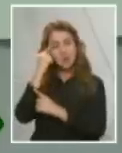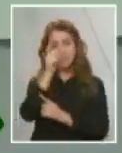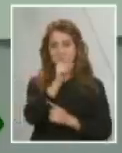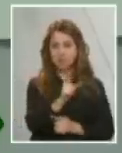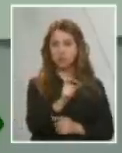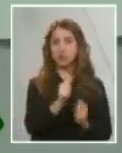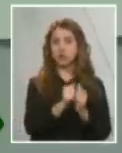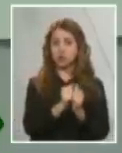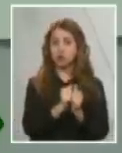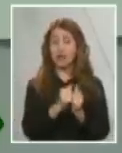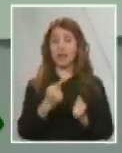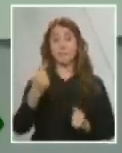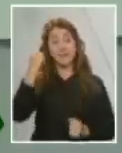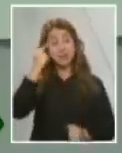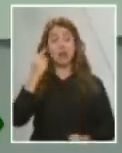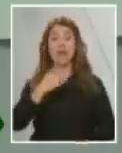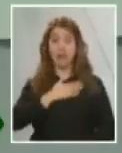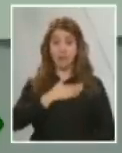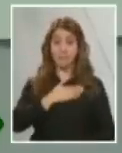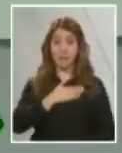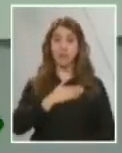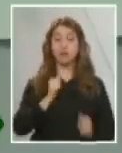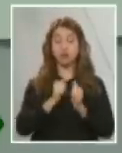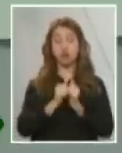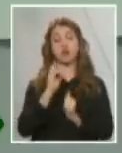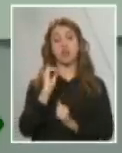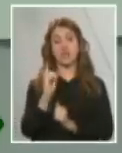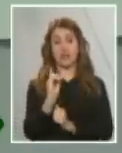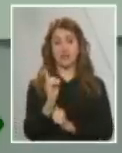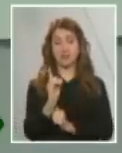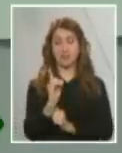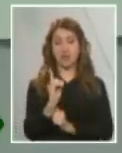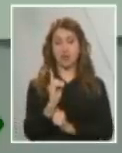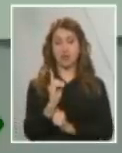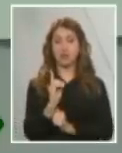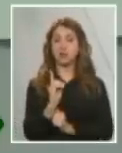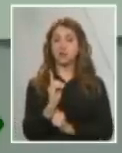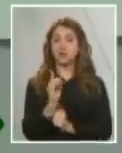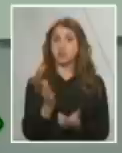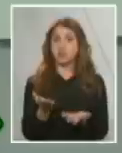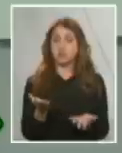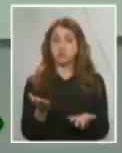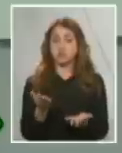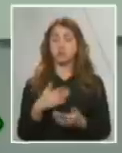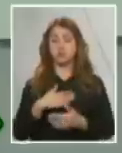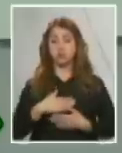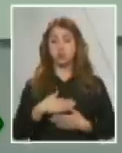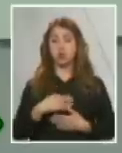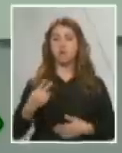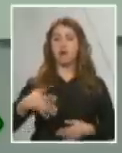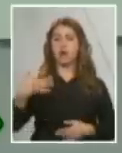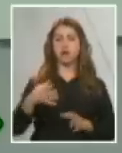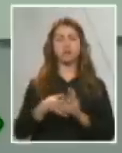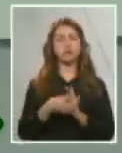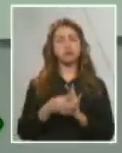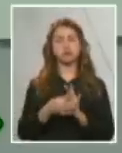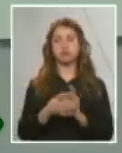persona, en mí puede ser, con discapacidad. Entonces, yo lo valoro